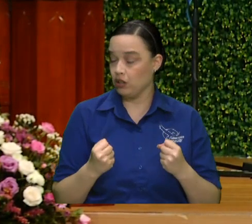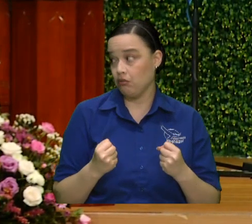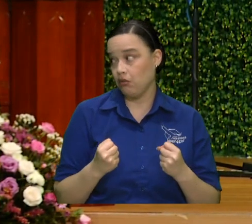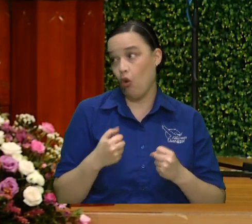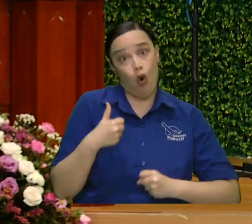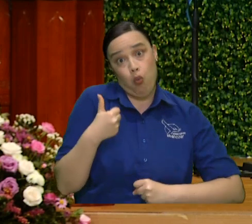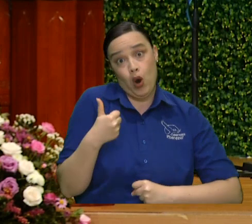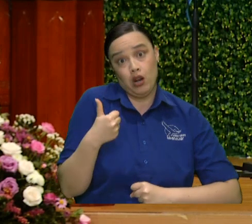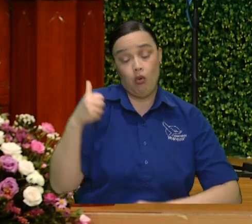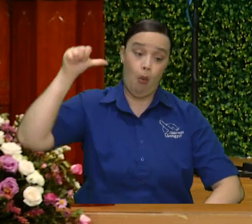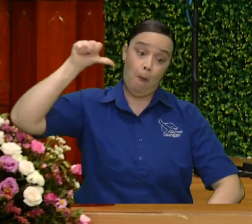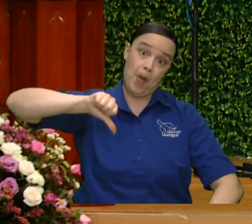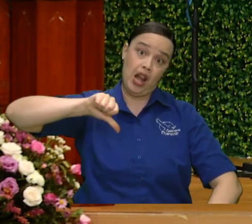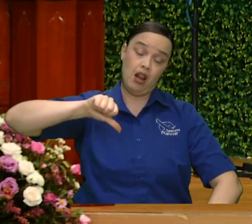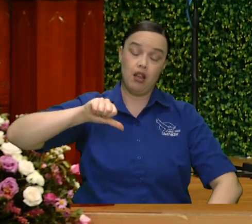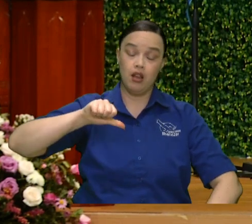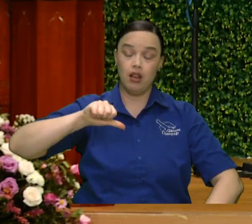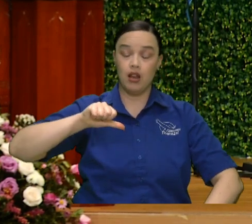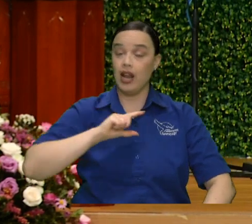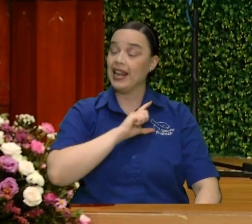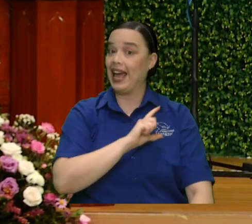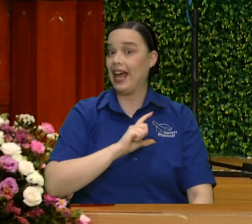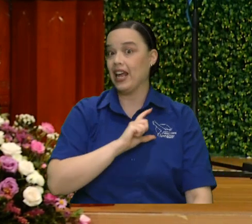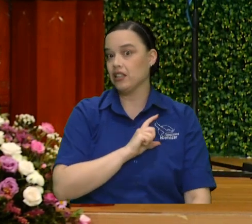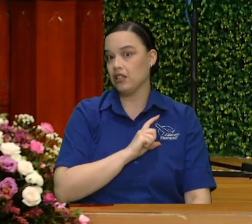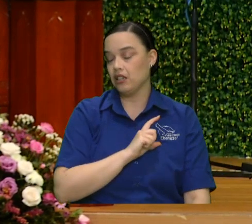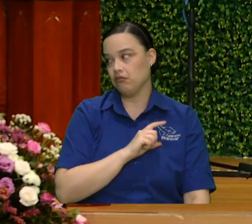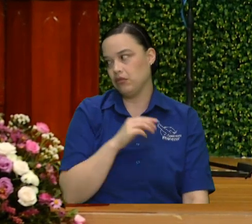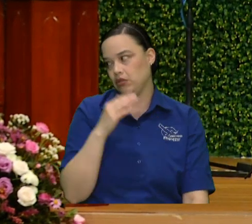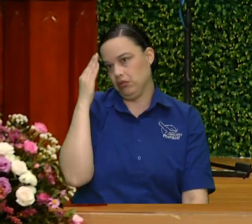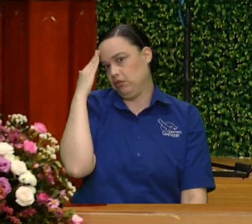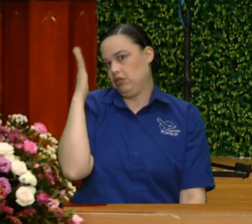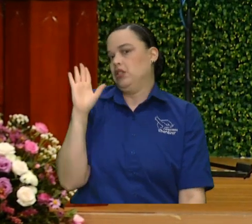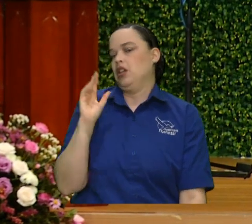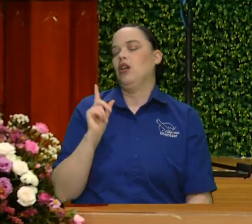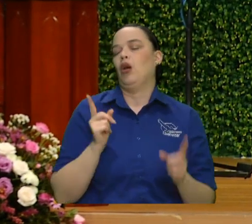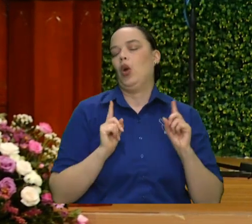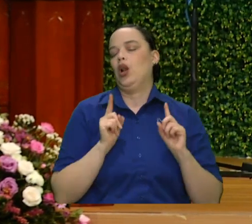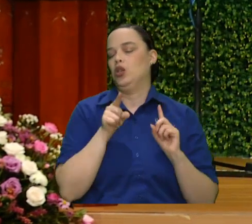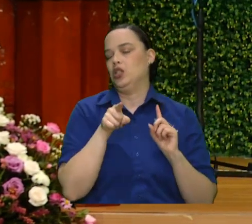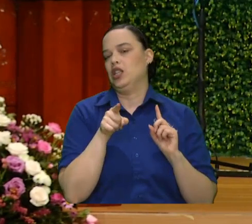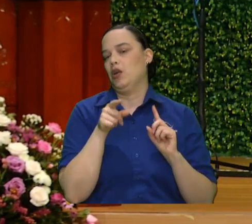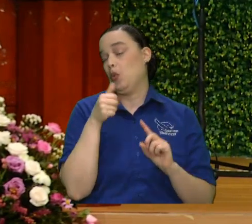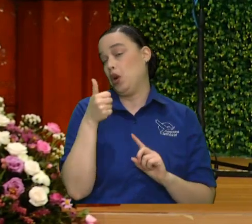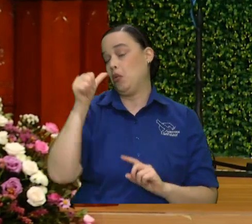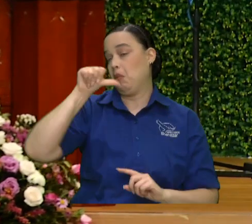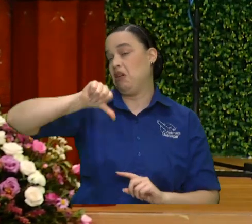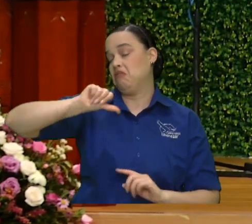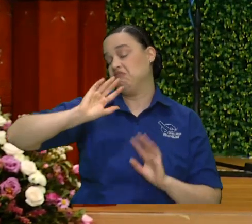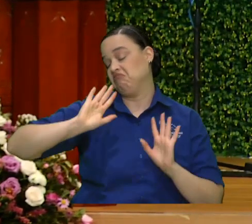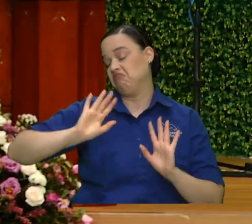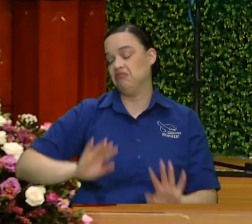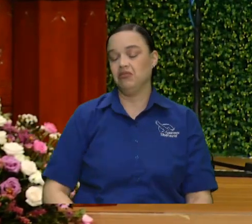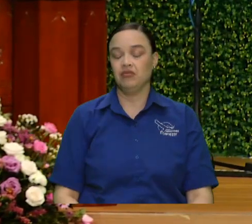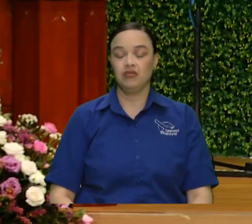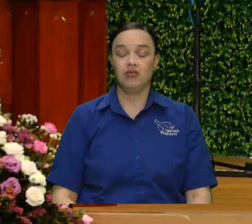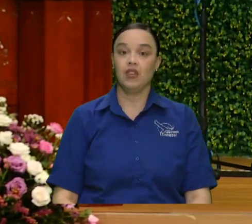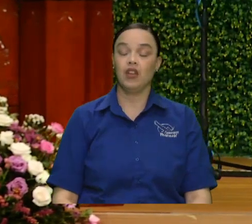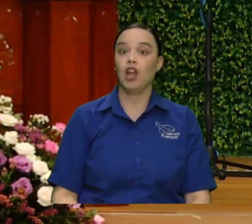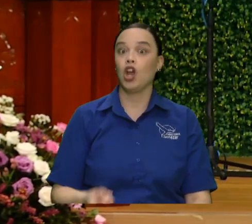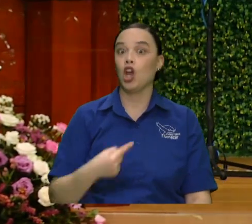carácter o de mal carácter yo no sé quién es usted el de bueno o de malo pero yo creo que